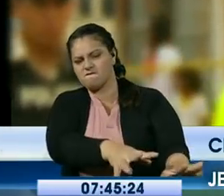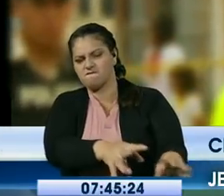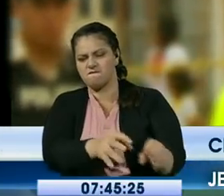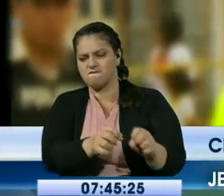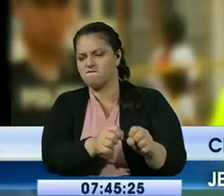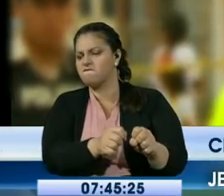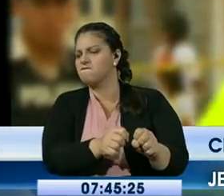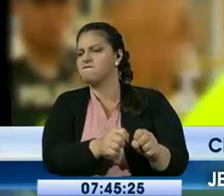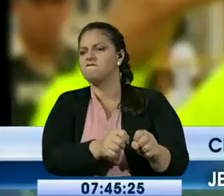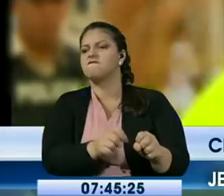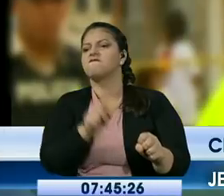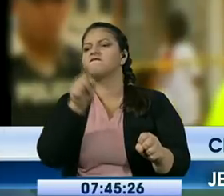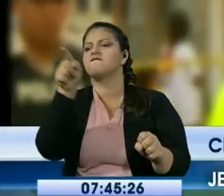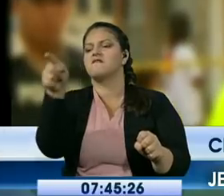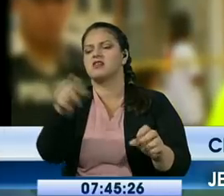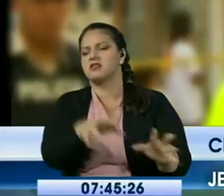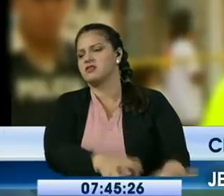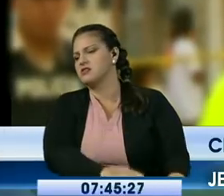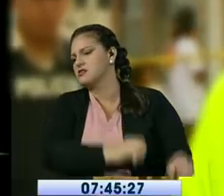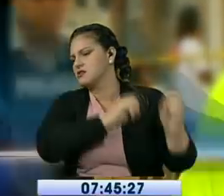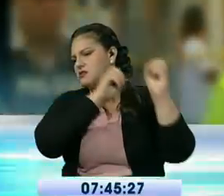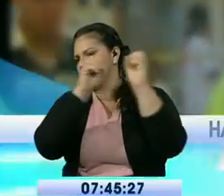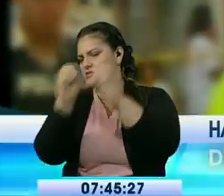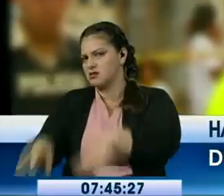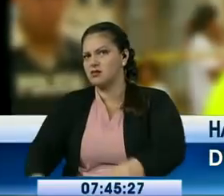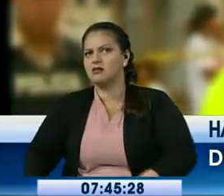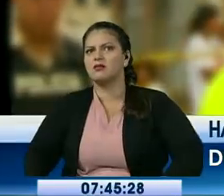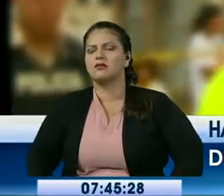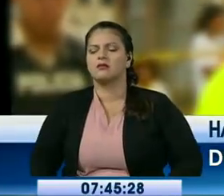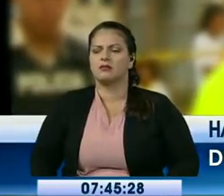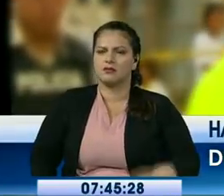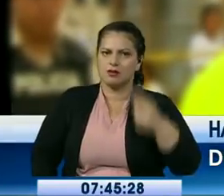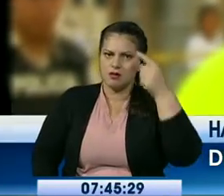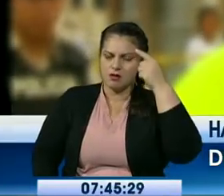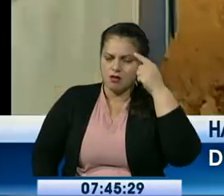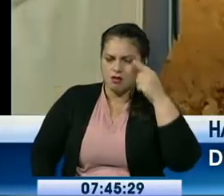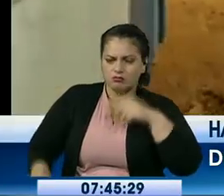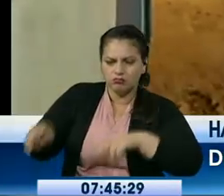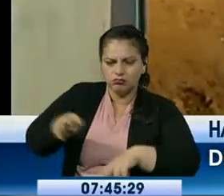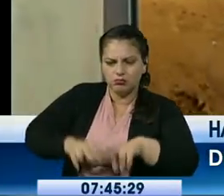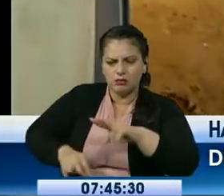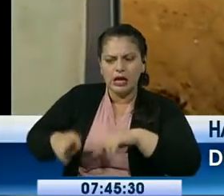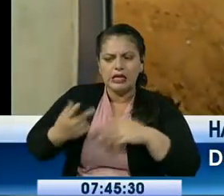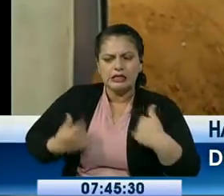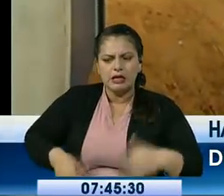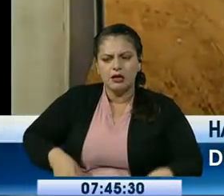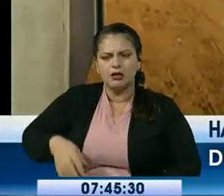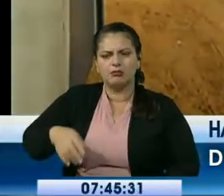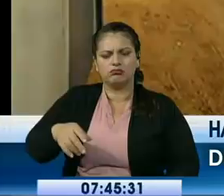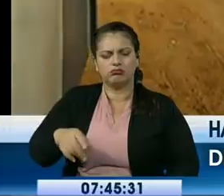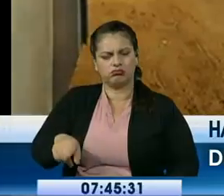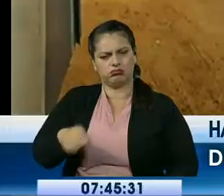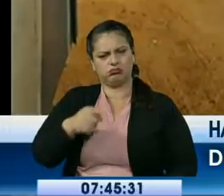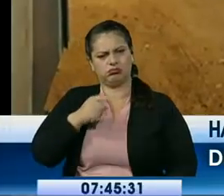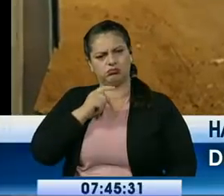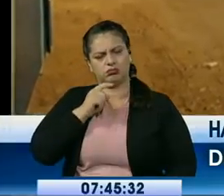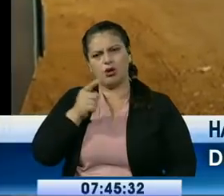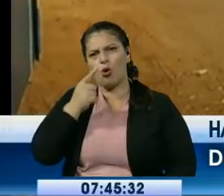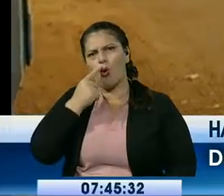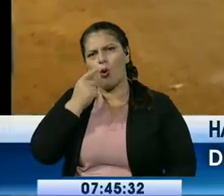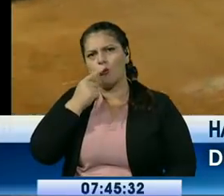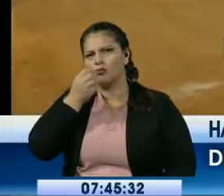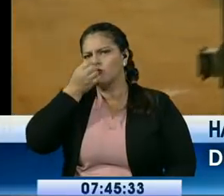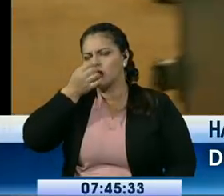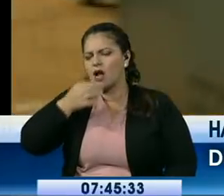es muy mínimo para la herida que presenta la víctima. Al sitio llegaron agentes de la Fiscalía del Cantón Durán y